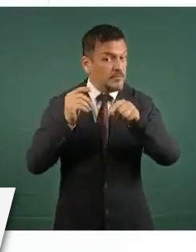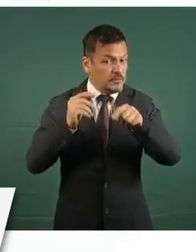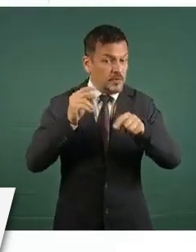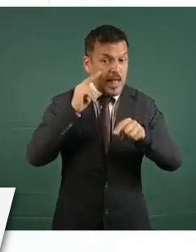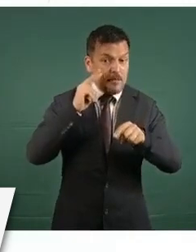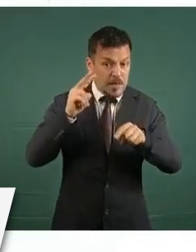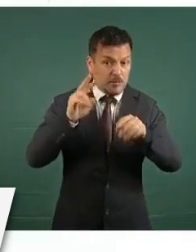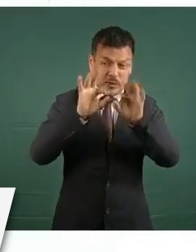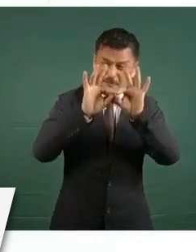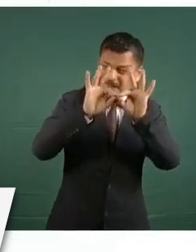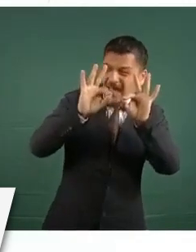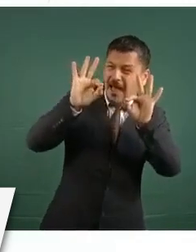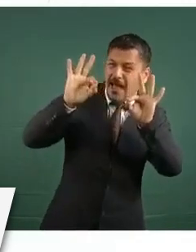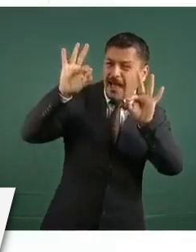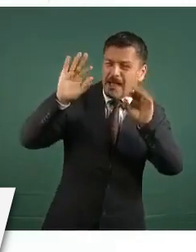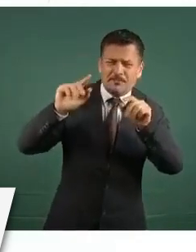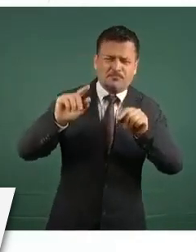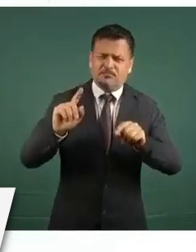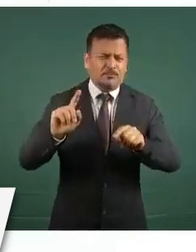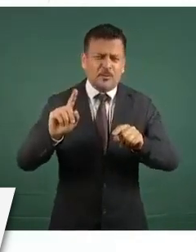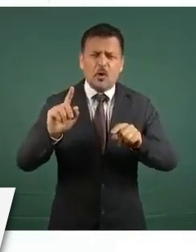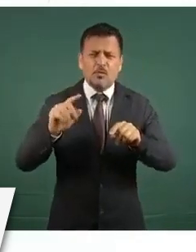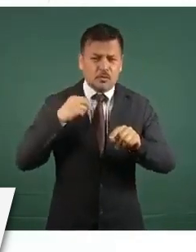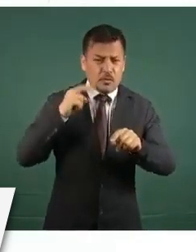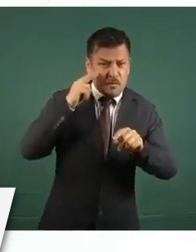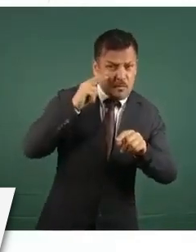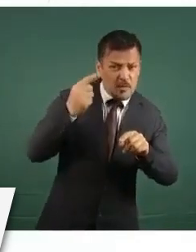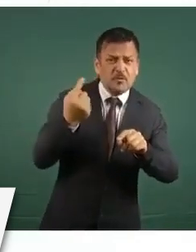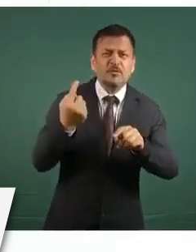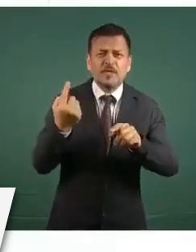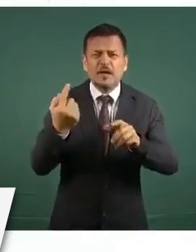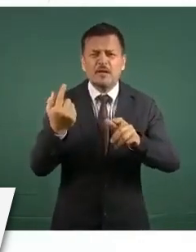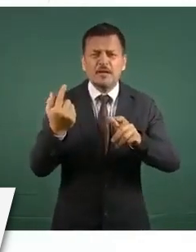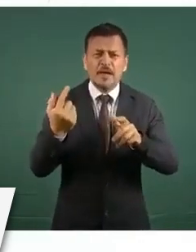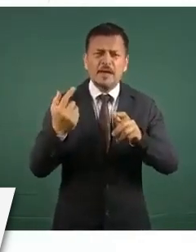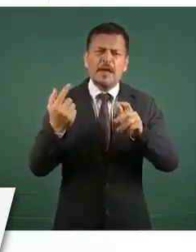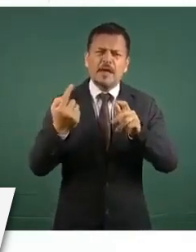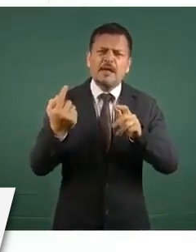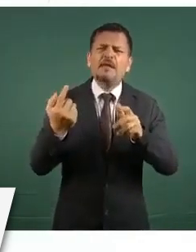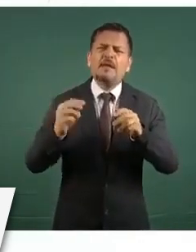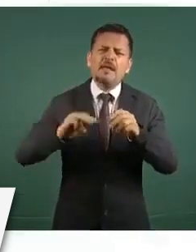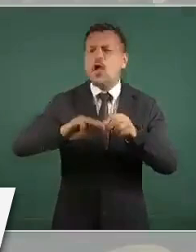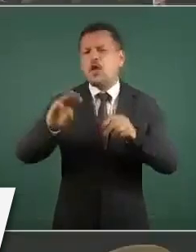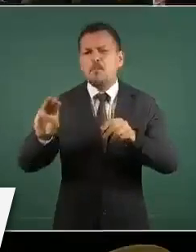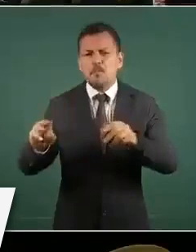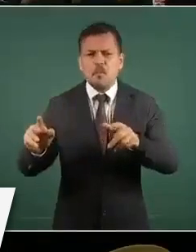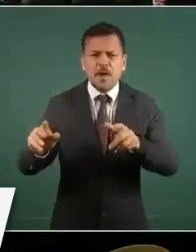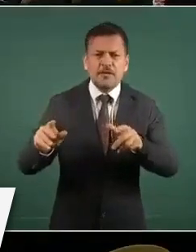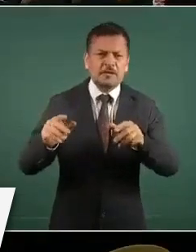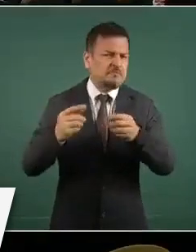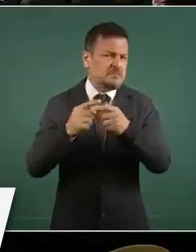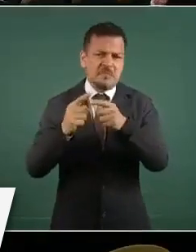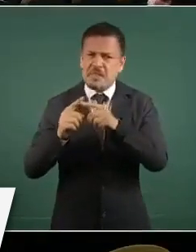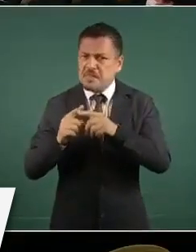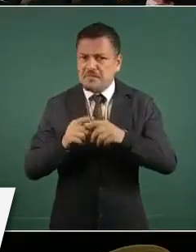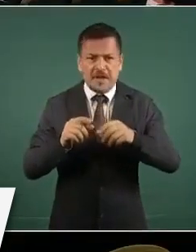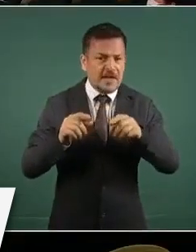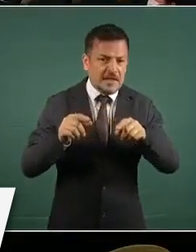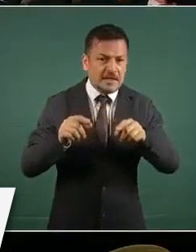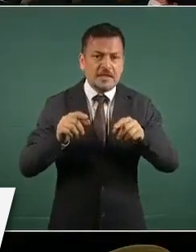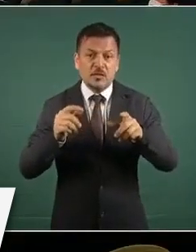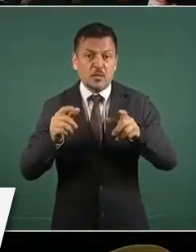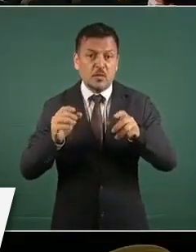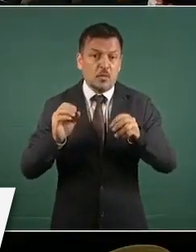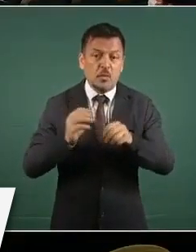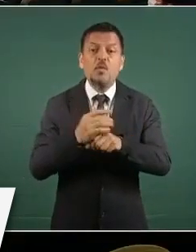pueda ir a la alta esa que es tan de alto impacto por el tipo de homicidios perpetrados y por la violencia